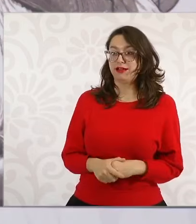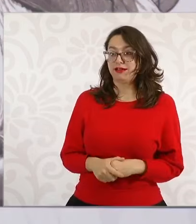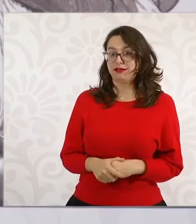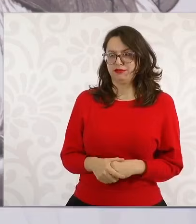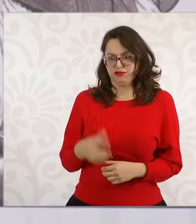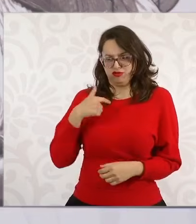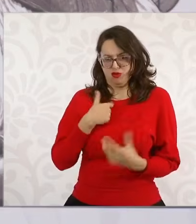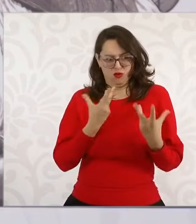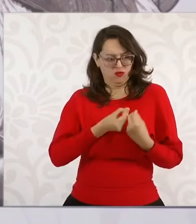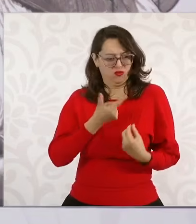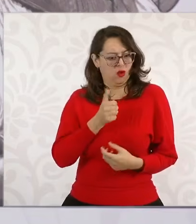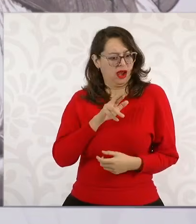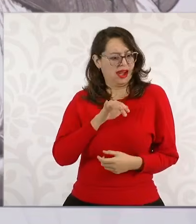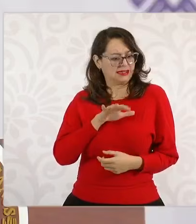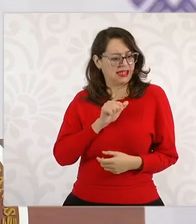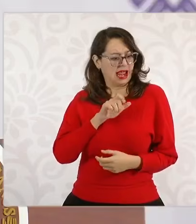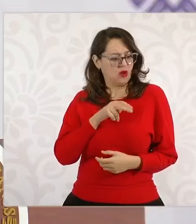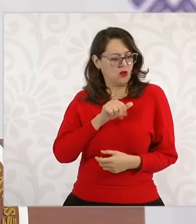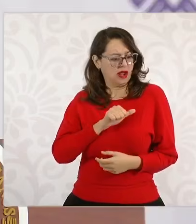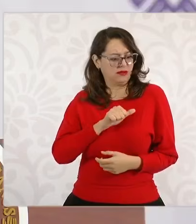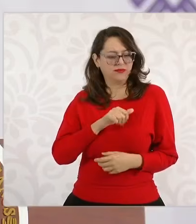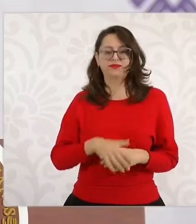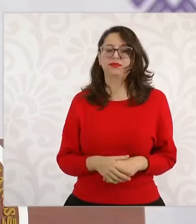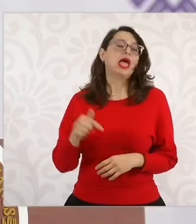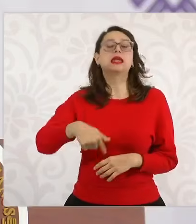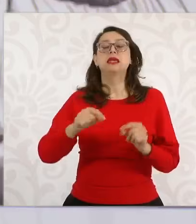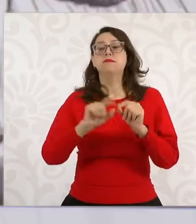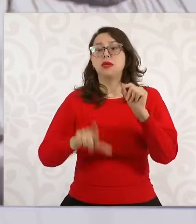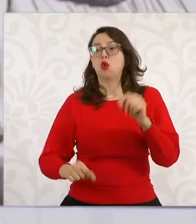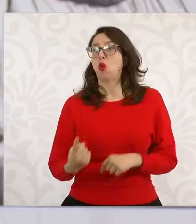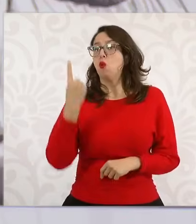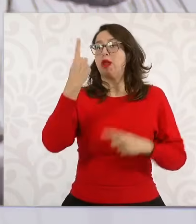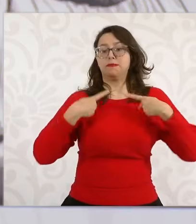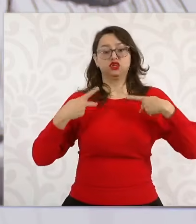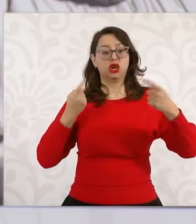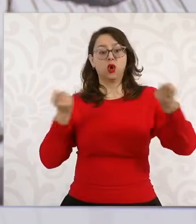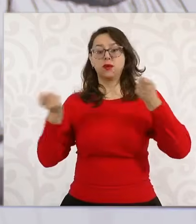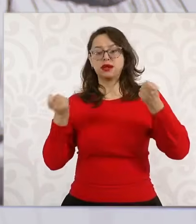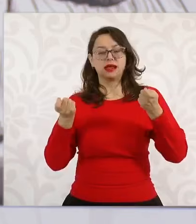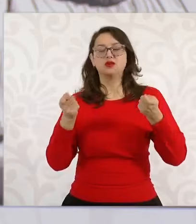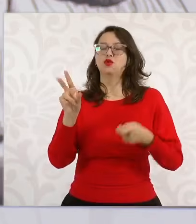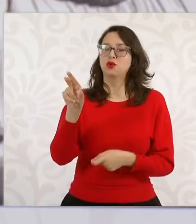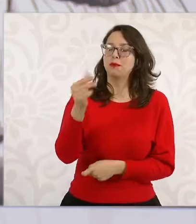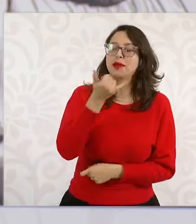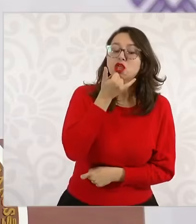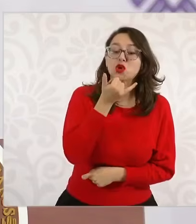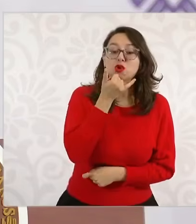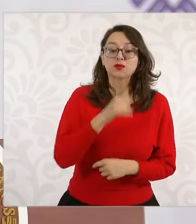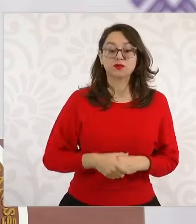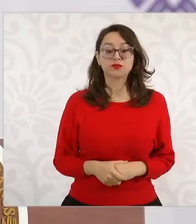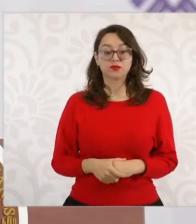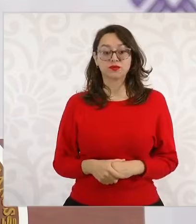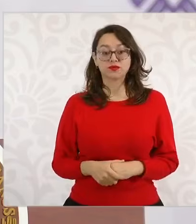Entonces, en México gobierna una sola persona. No una sola persona, perdón. En México gobierna